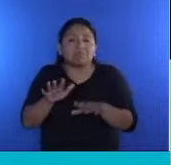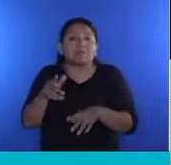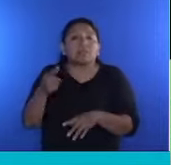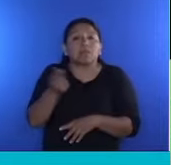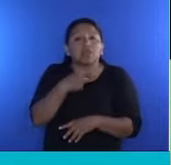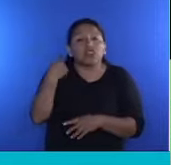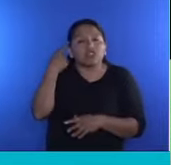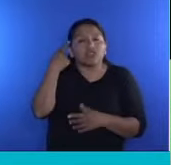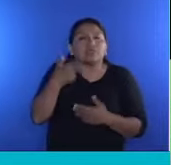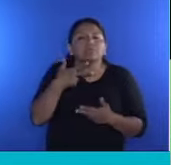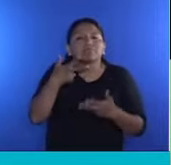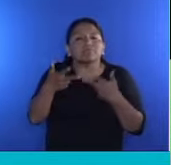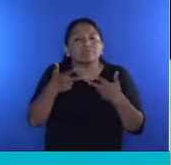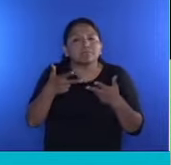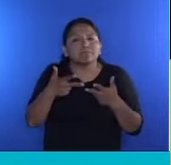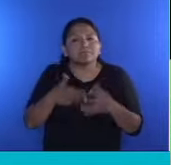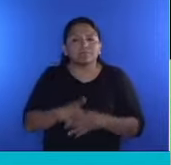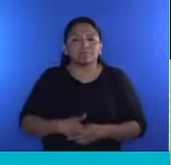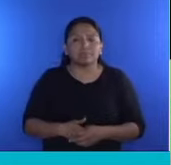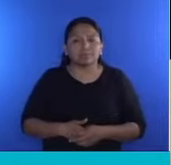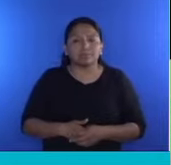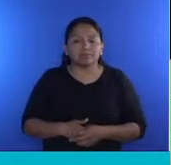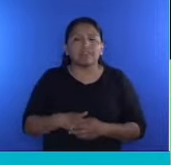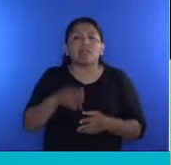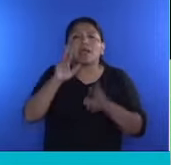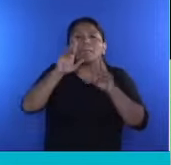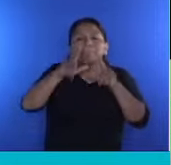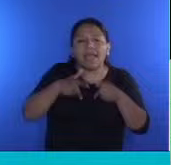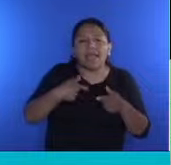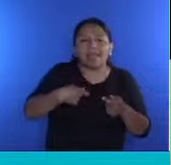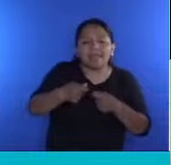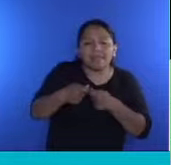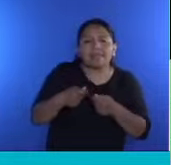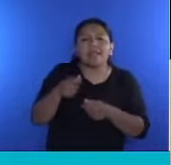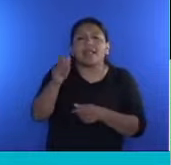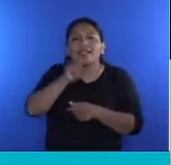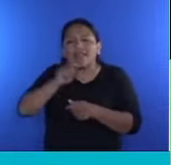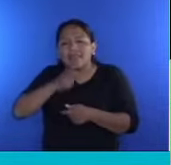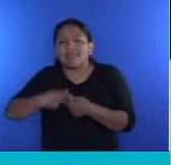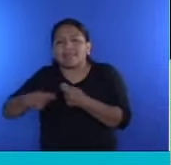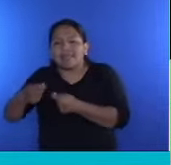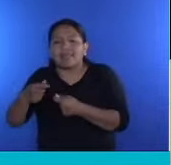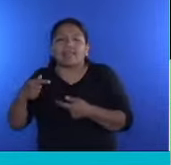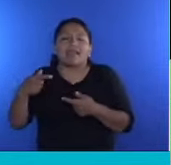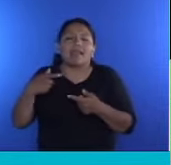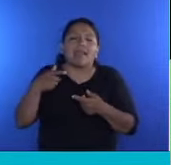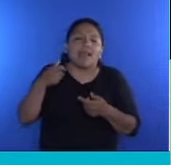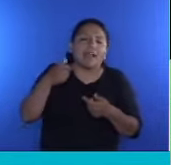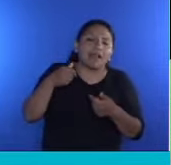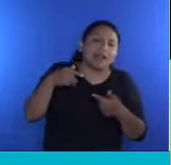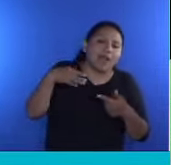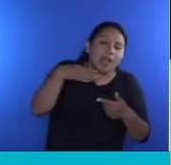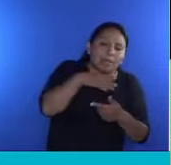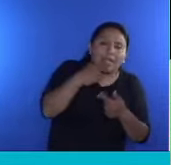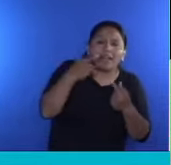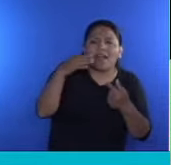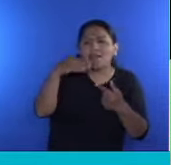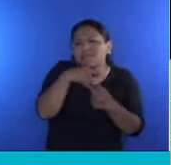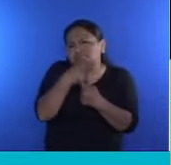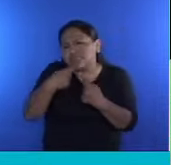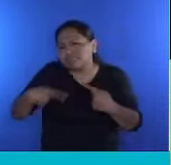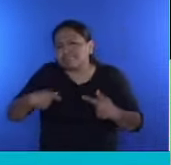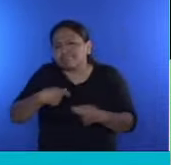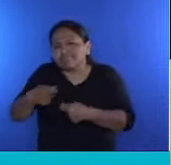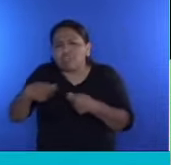hablar de las panaderías, de las heladerías, de los kioscos, de los almacenes. Todos esos